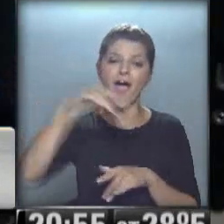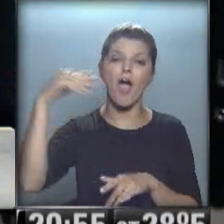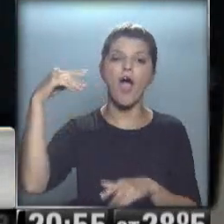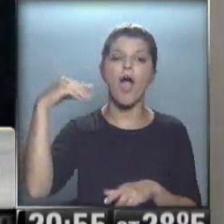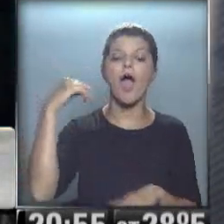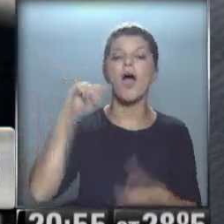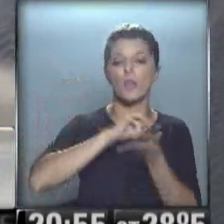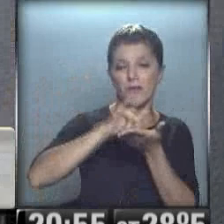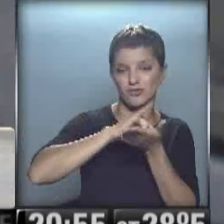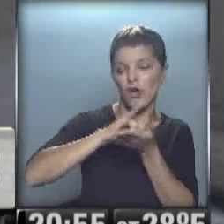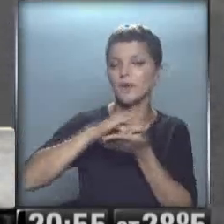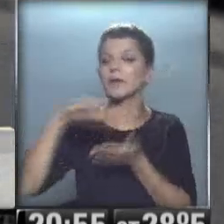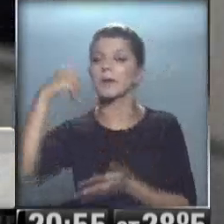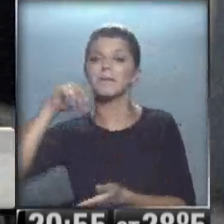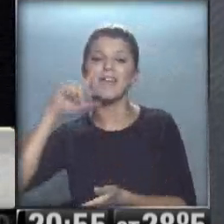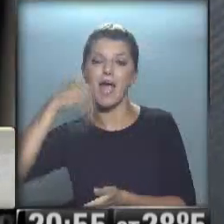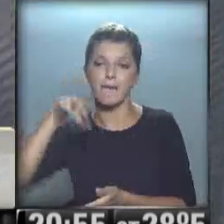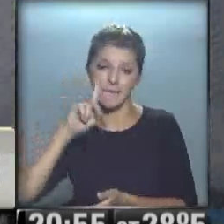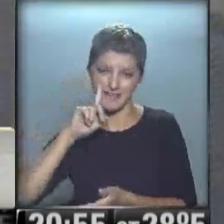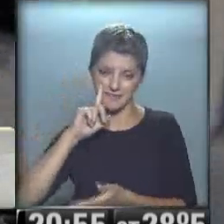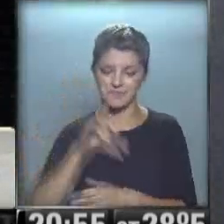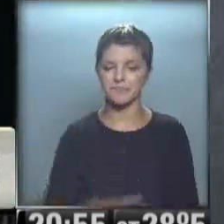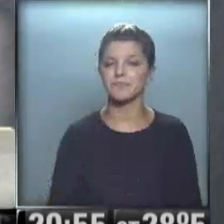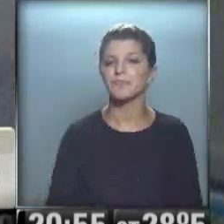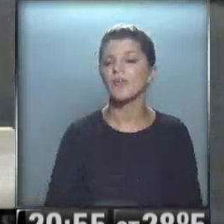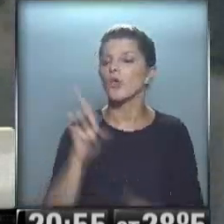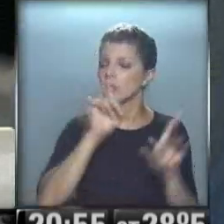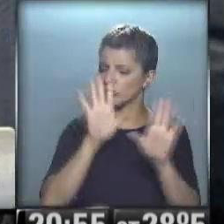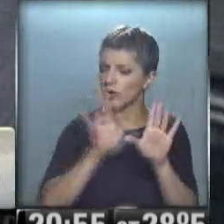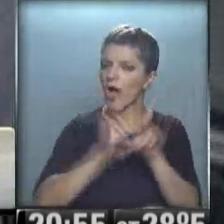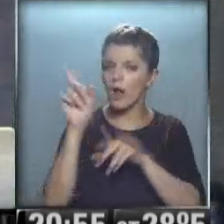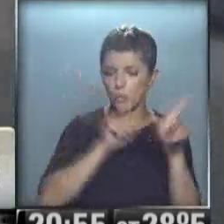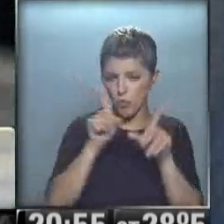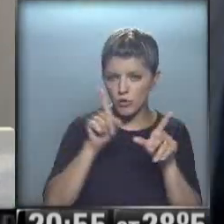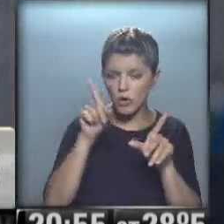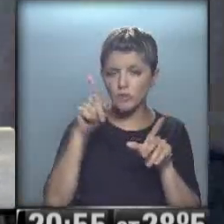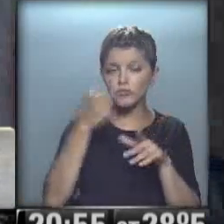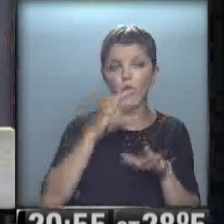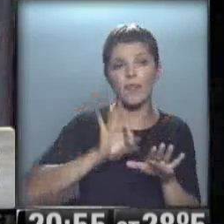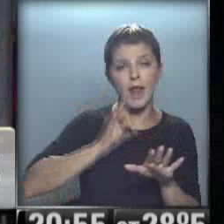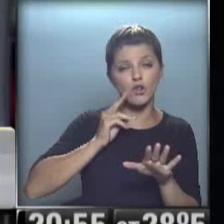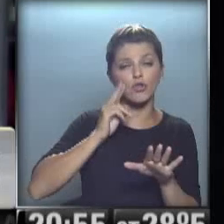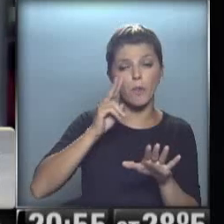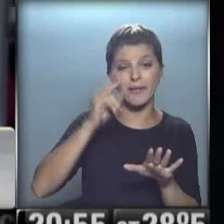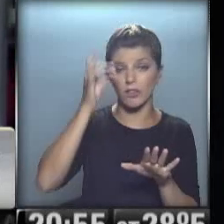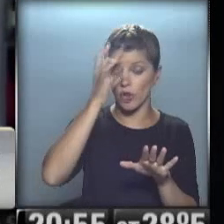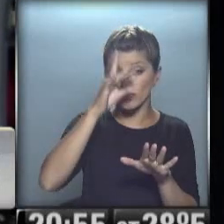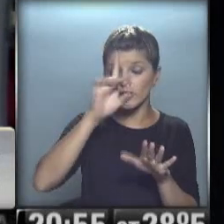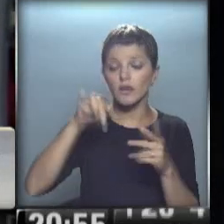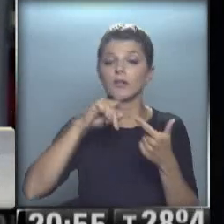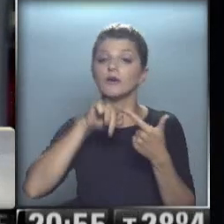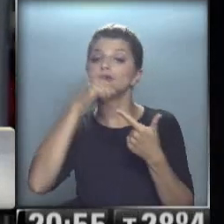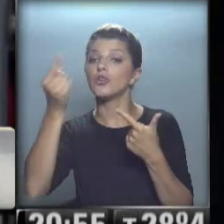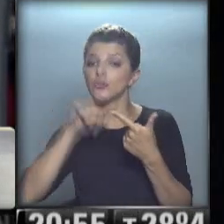Miami. ¿Unidades cero kilómetros? No. Unos son del 2012 y los otros también